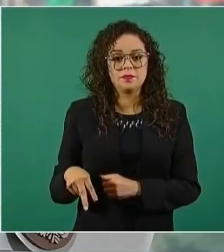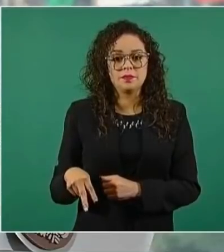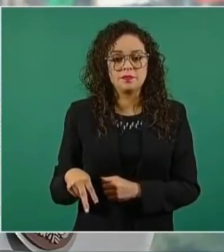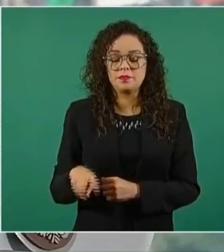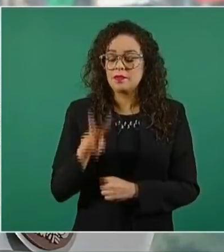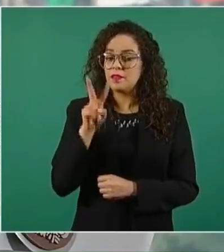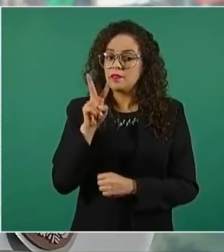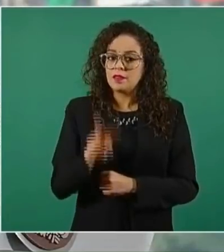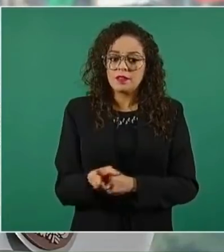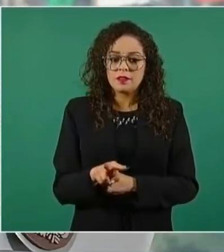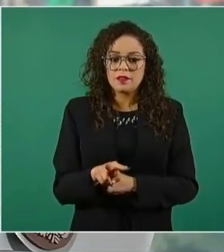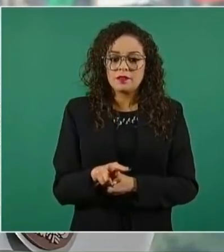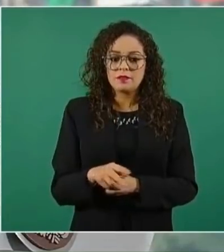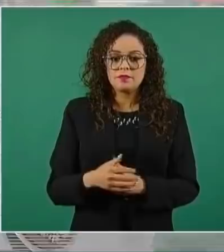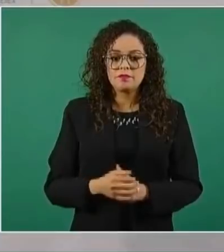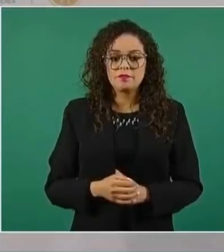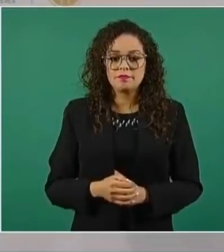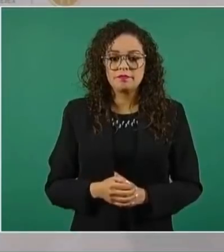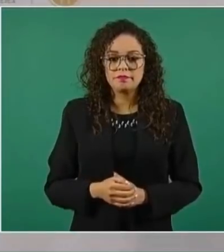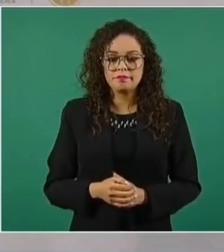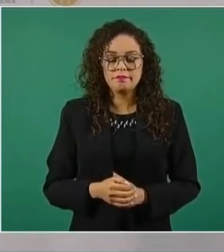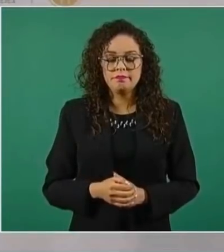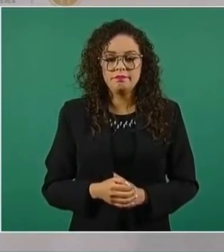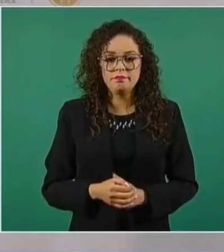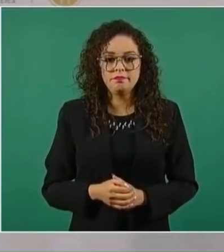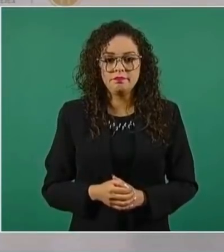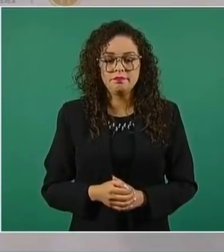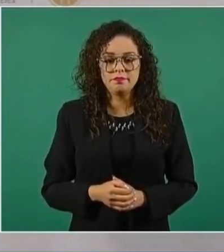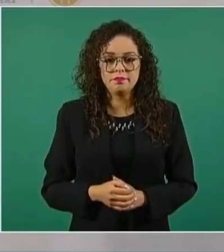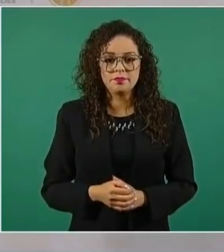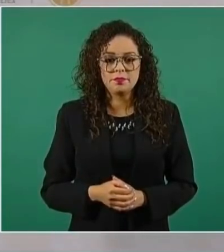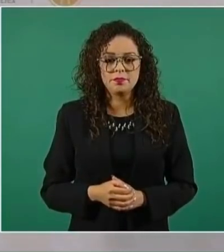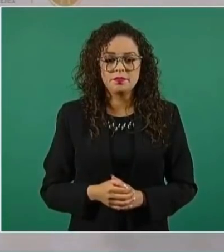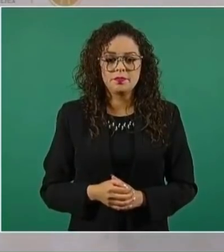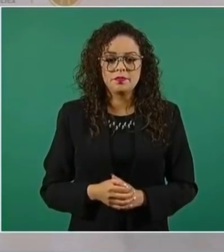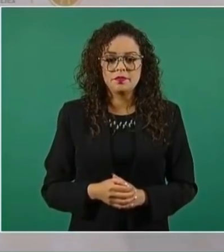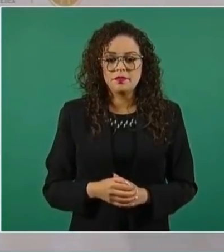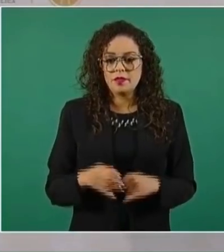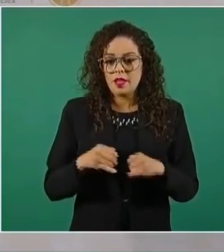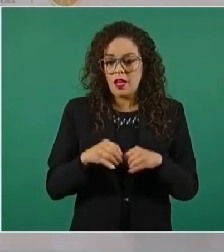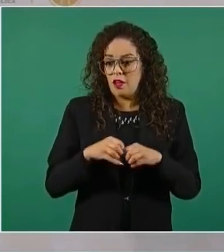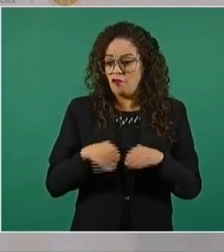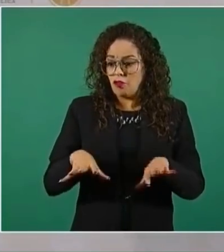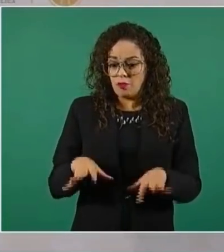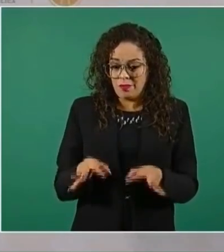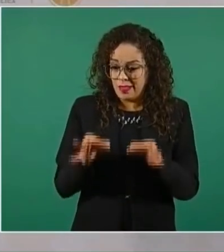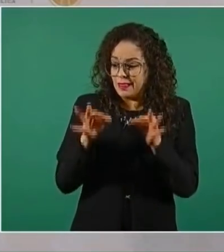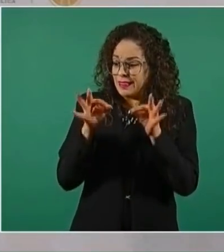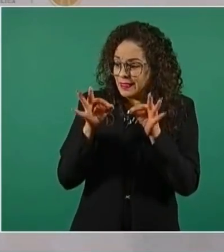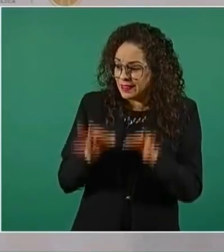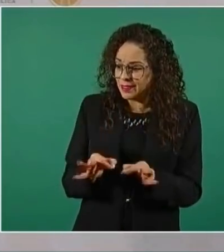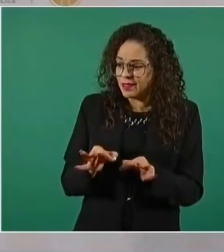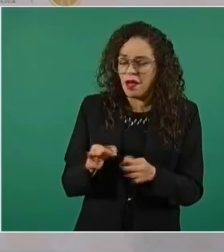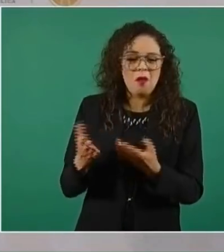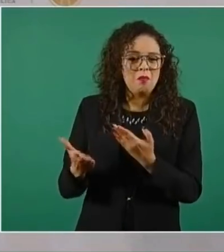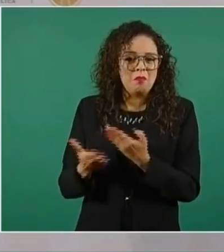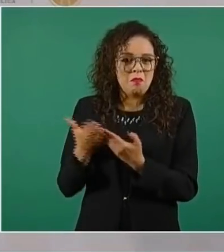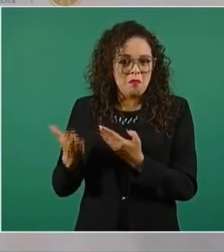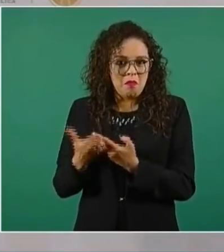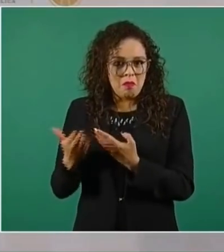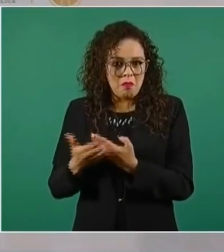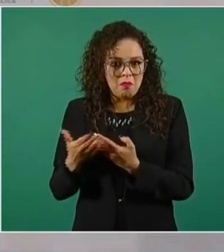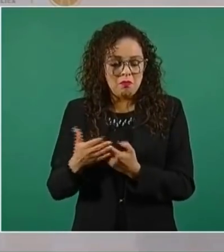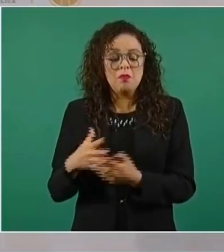Son pocas las fuentes primarias y aunque existen códices y relatos